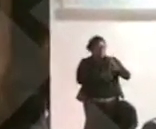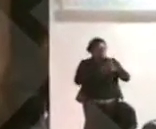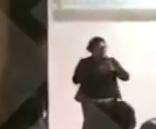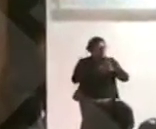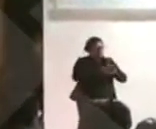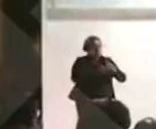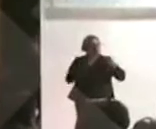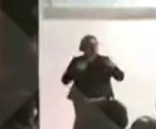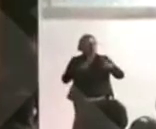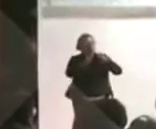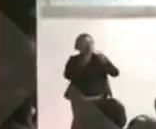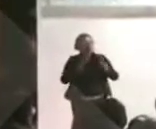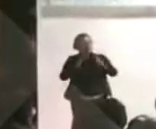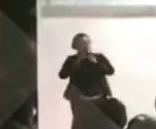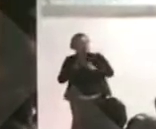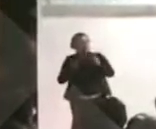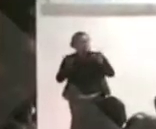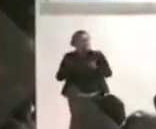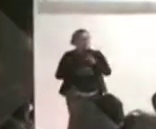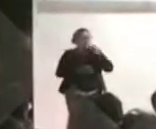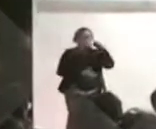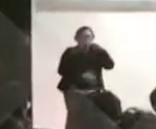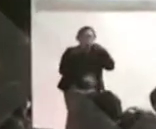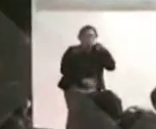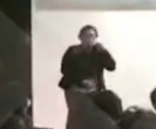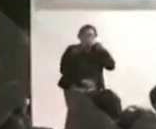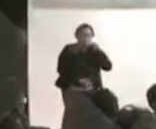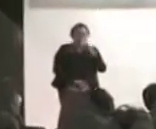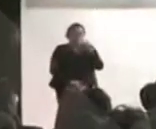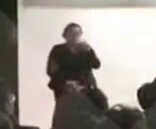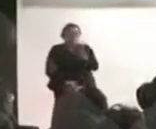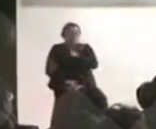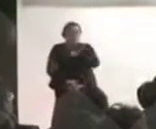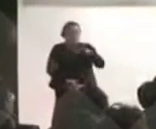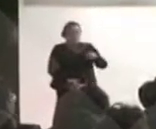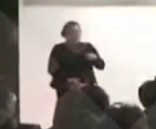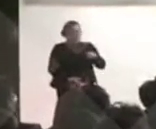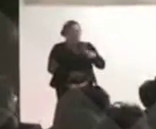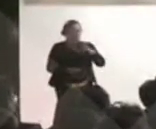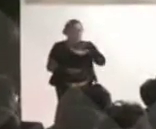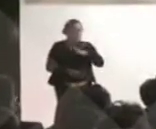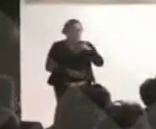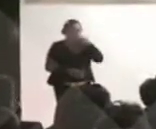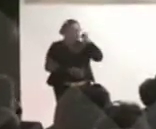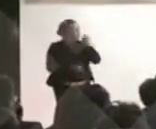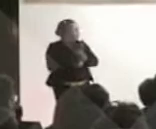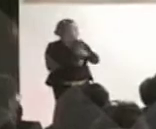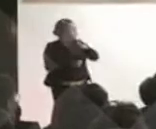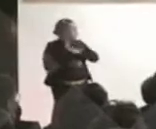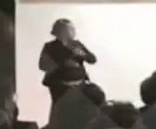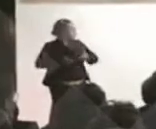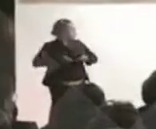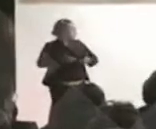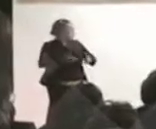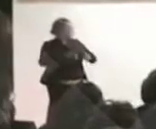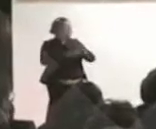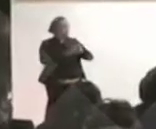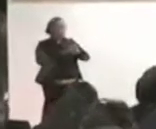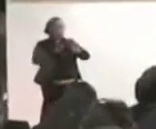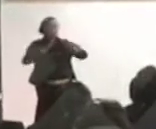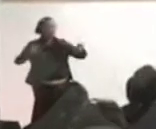que los comerciantes han hecho por Oaxaca. De esta manera hemos tenido la oportunidad de contar con vialidades